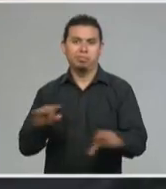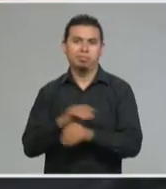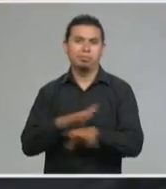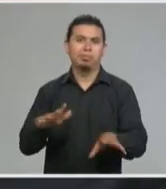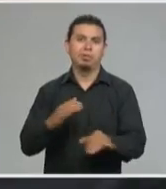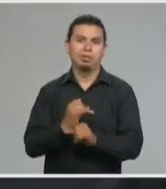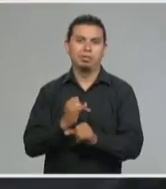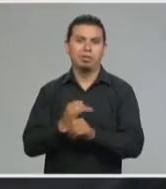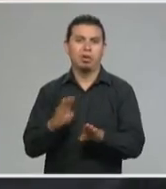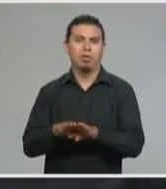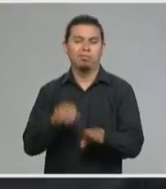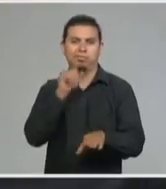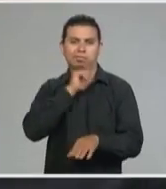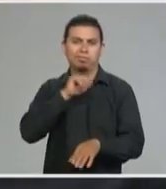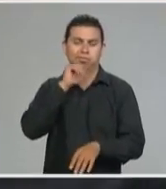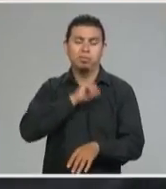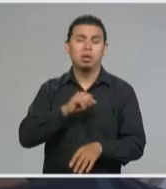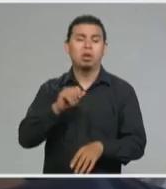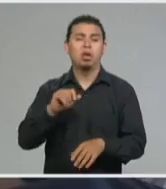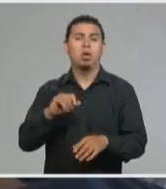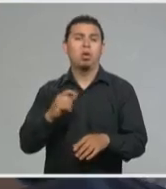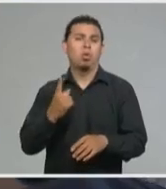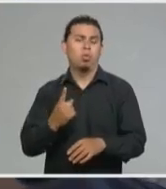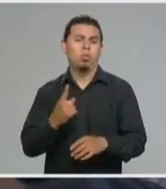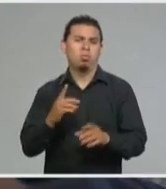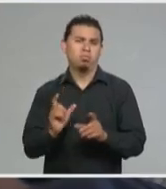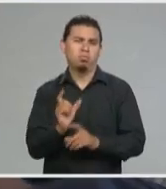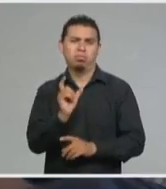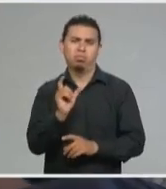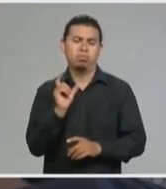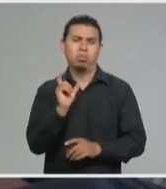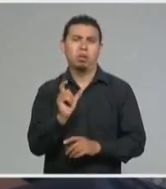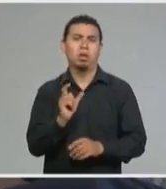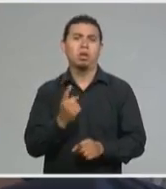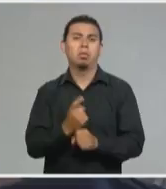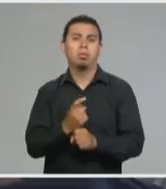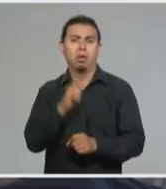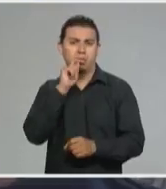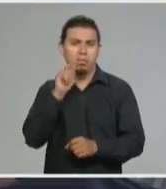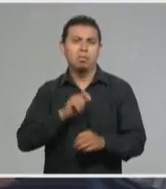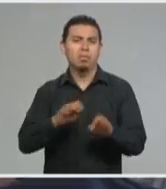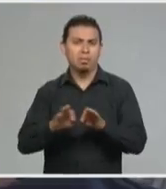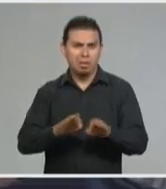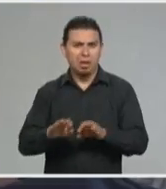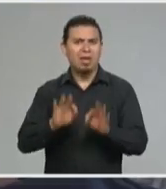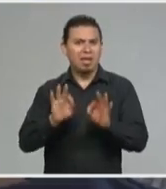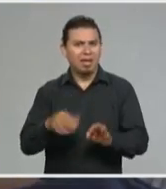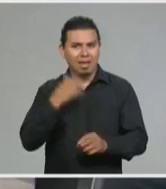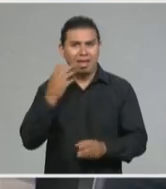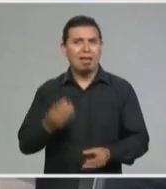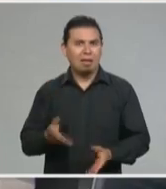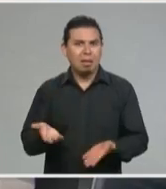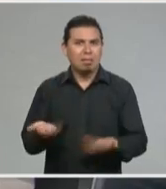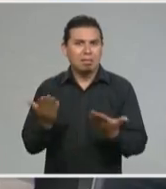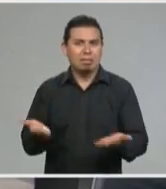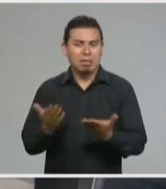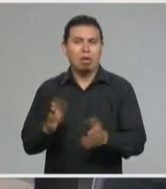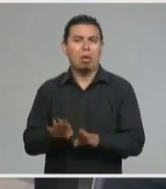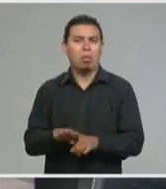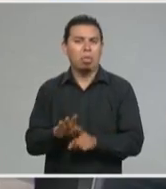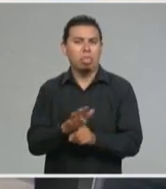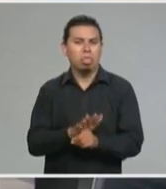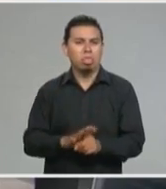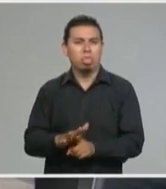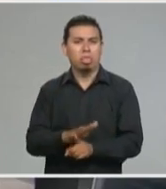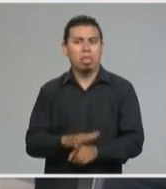sociales. El principal argumento de los tratantes es que les ofrecen primero amistad, trabajo, mejores condiciones de vida y por eso